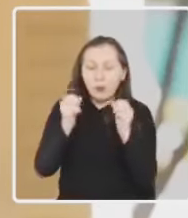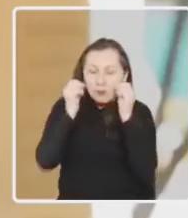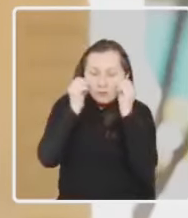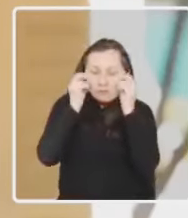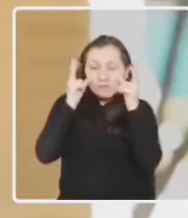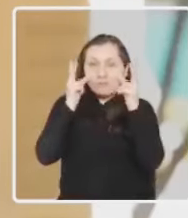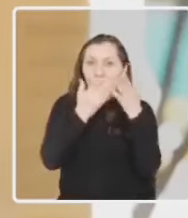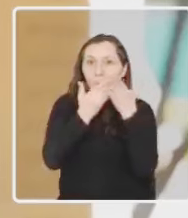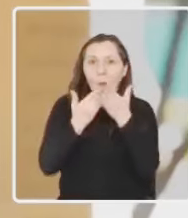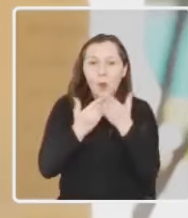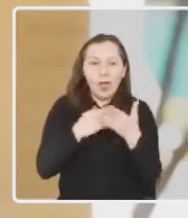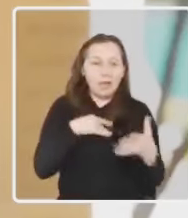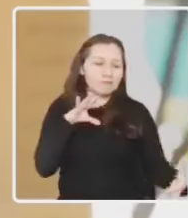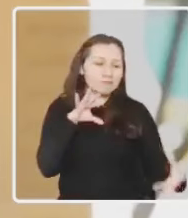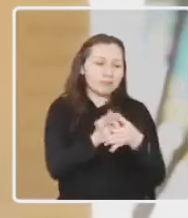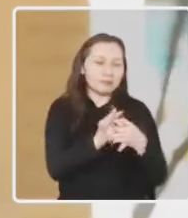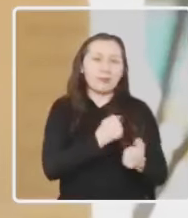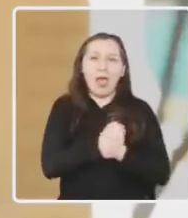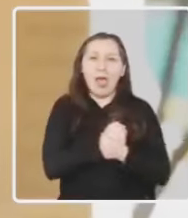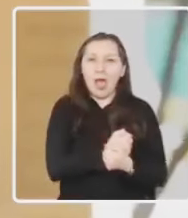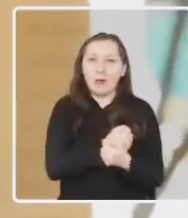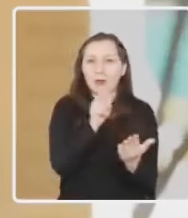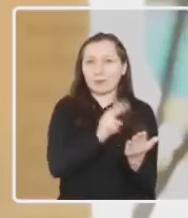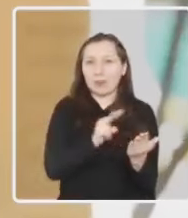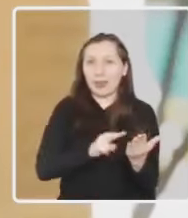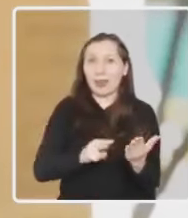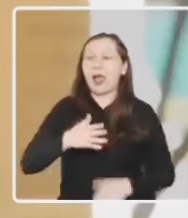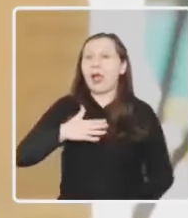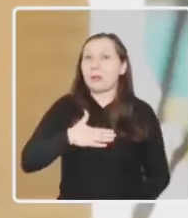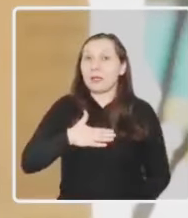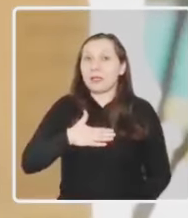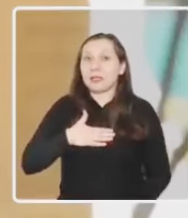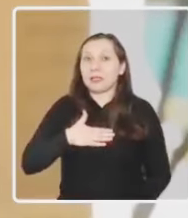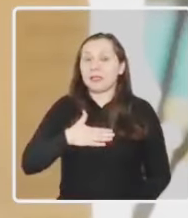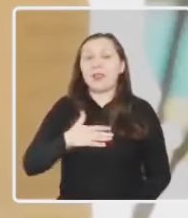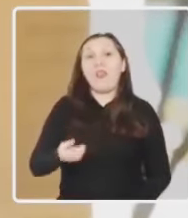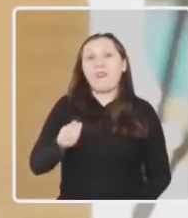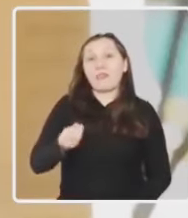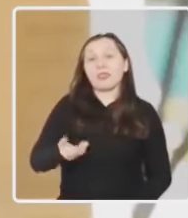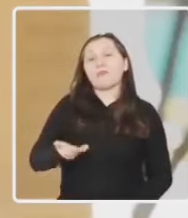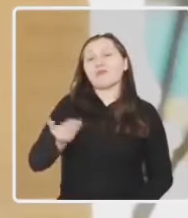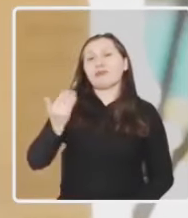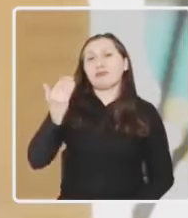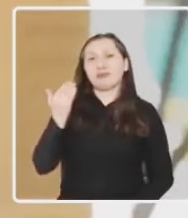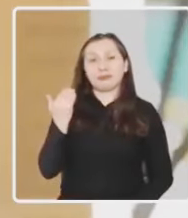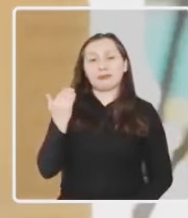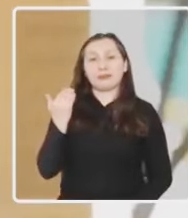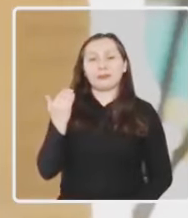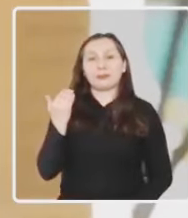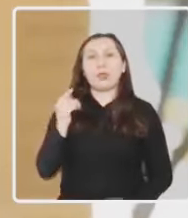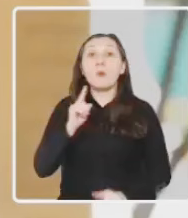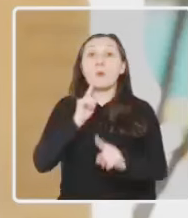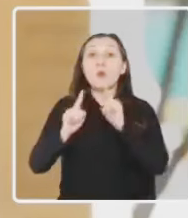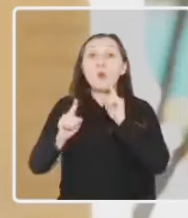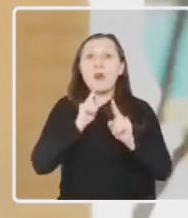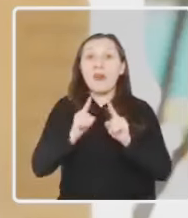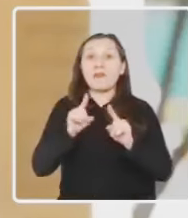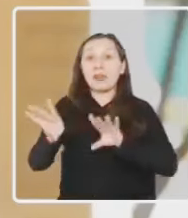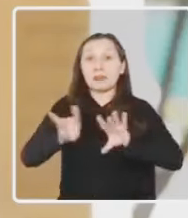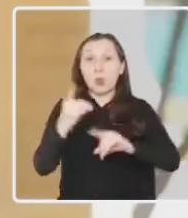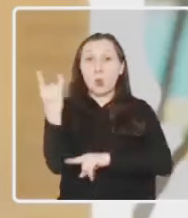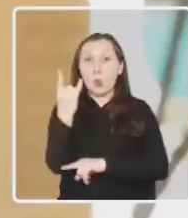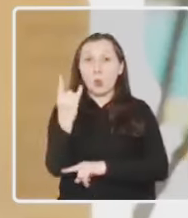en los estudiantes el amor por la lectura. A mí me fue bien en su momento en la prueba de selección